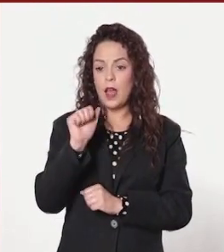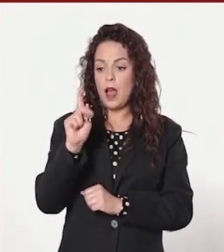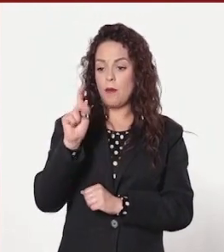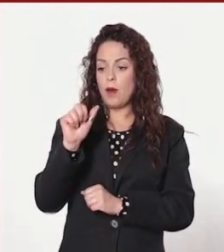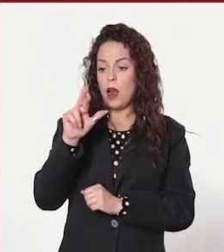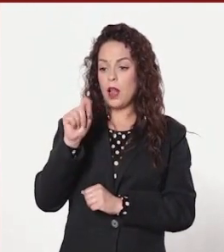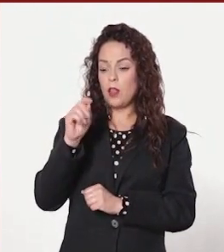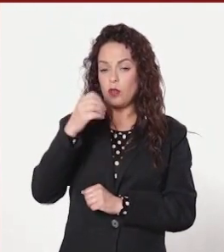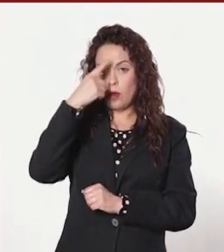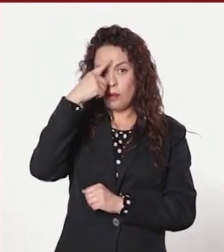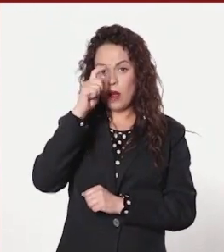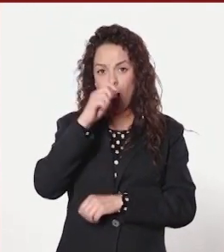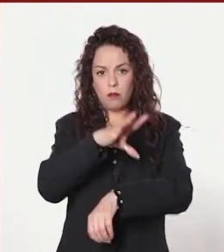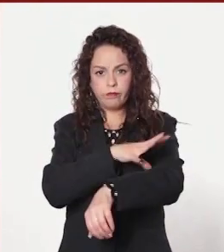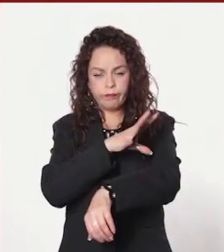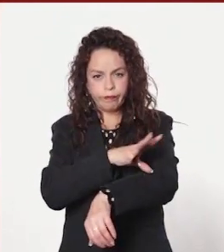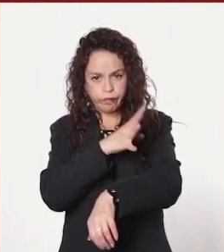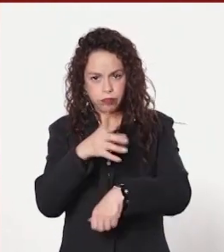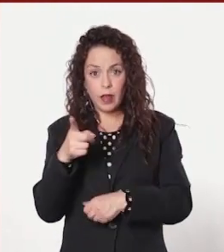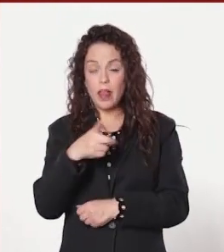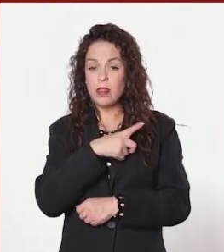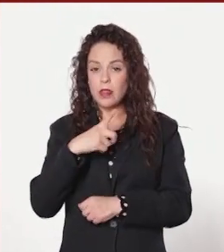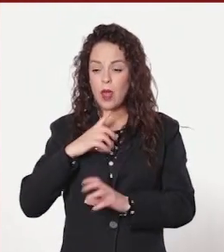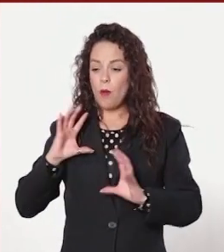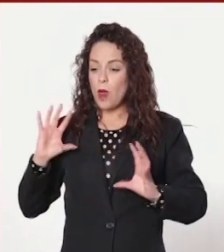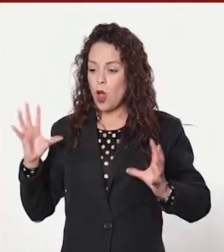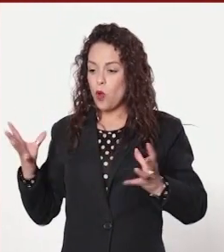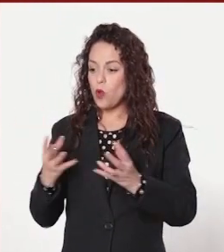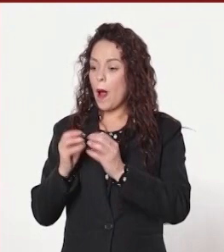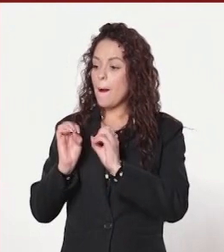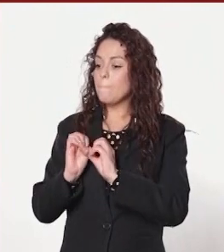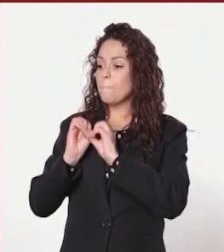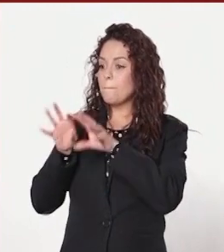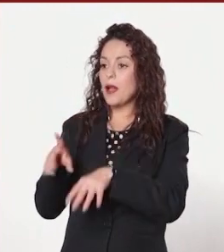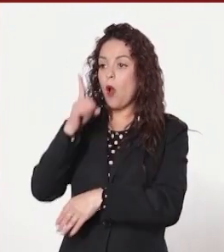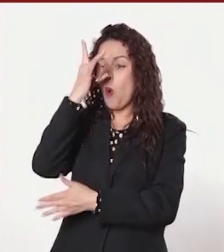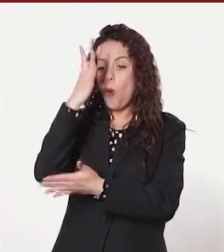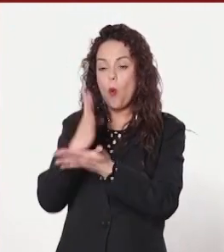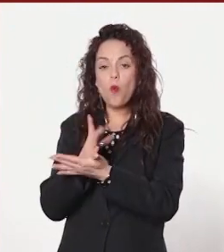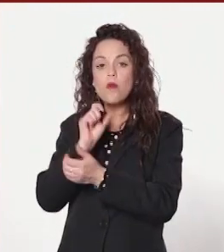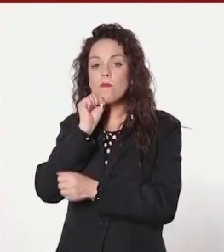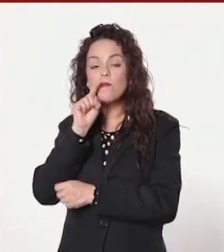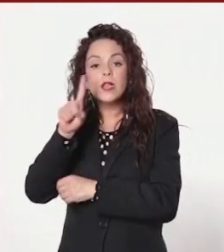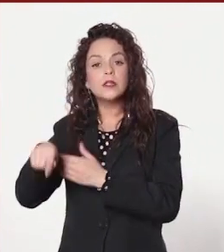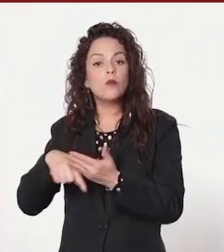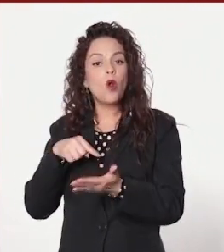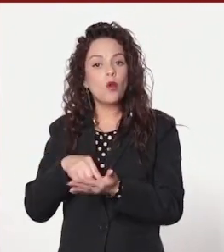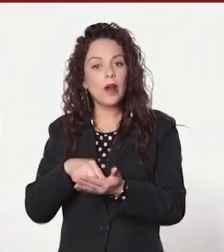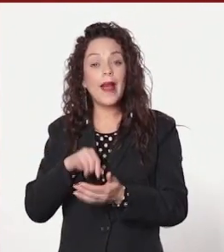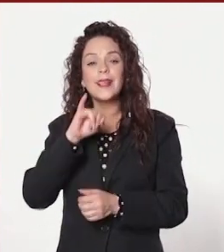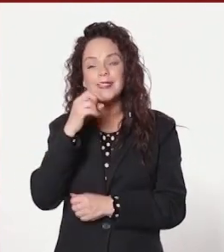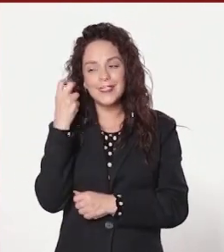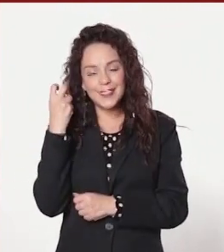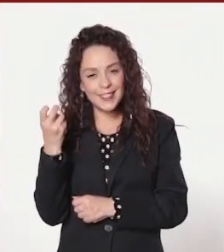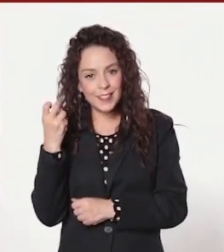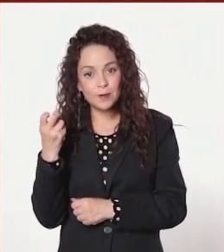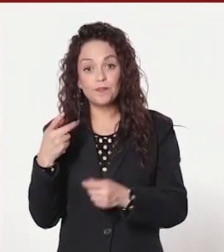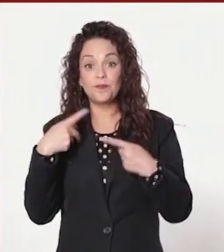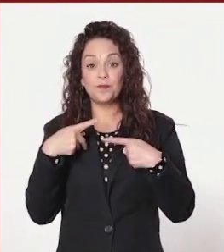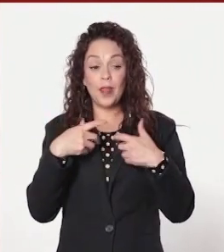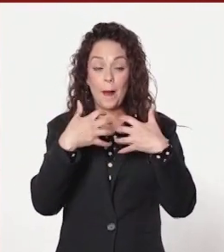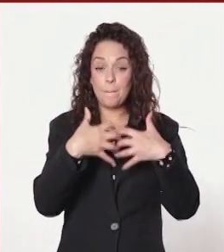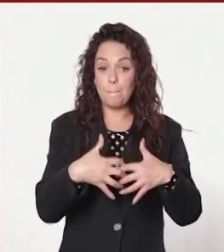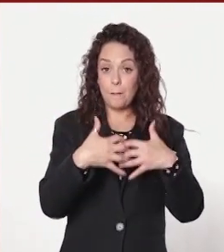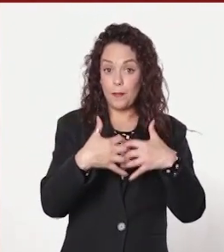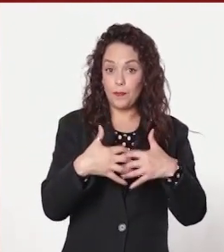lo ideal sería juntarlos y depositarlos en un mismo lugar. Exacto. De esa manera los productores y fabricantes